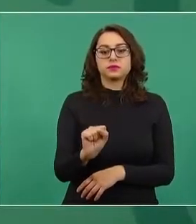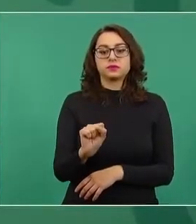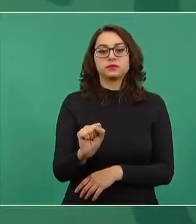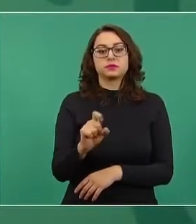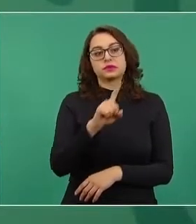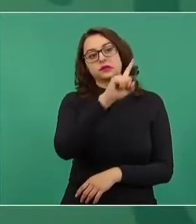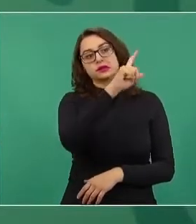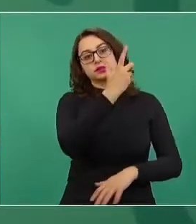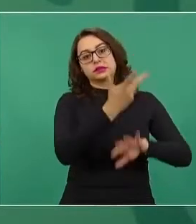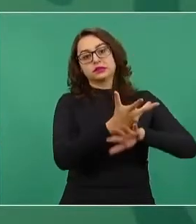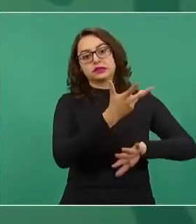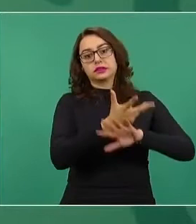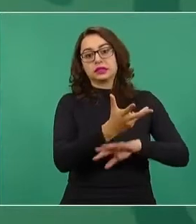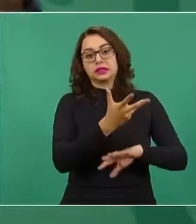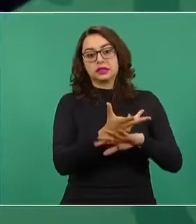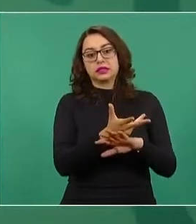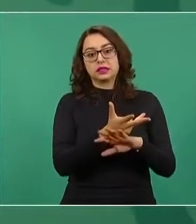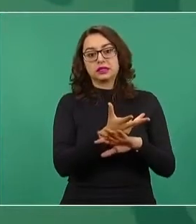Unidos